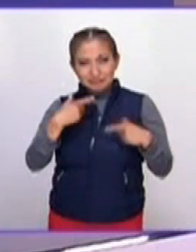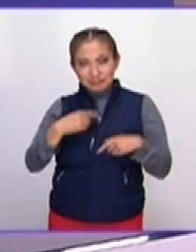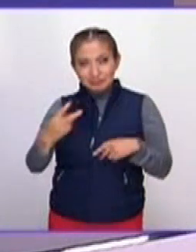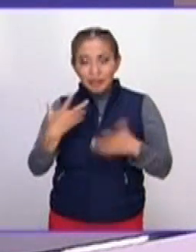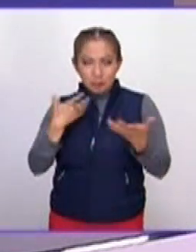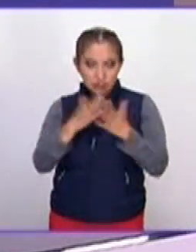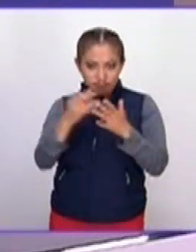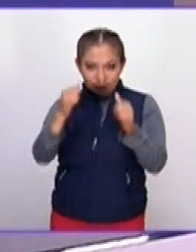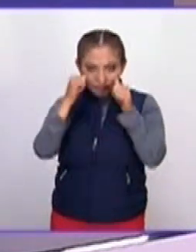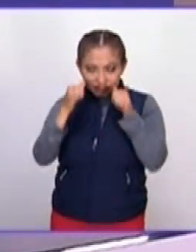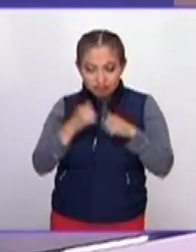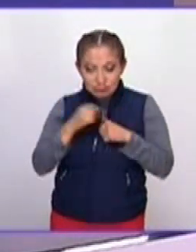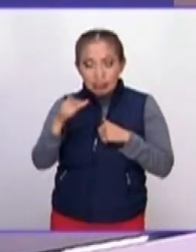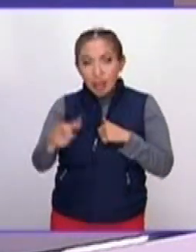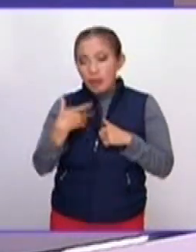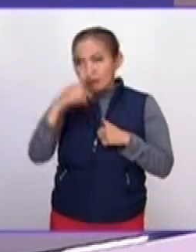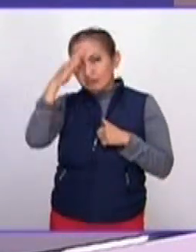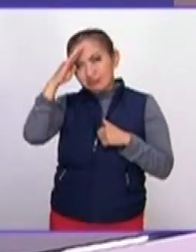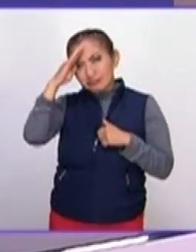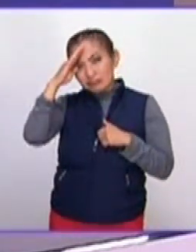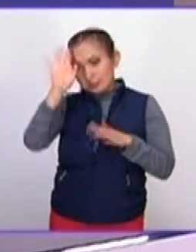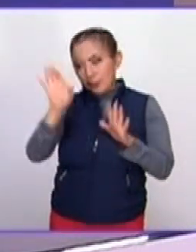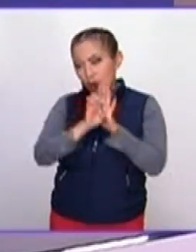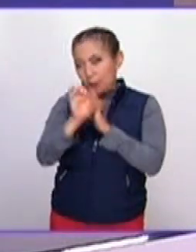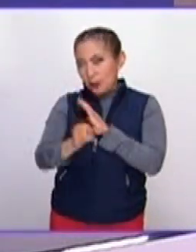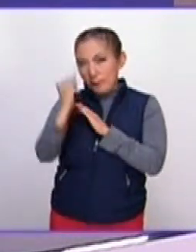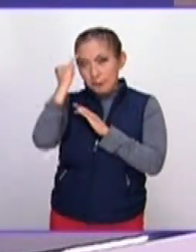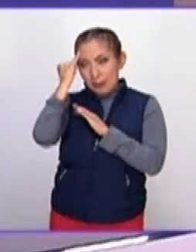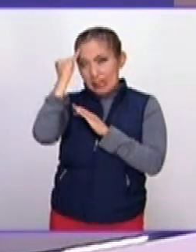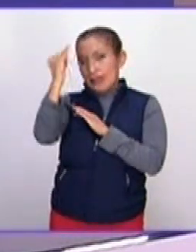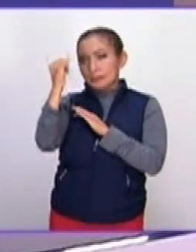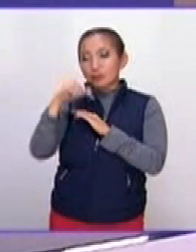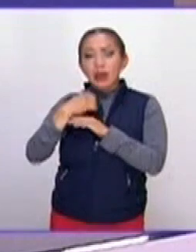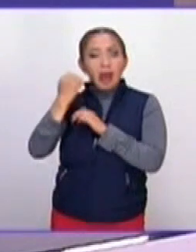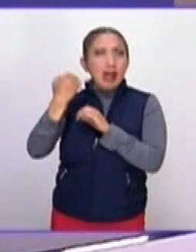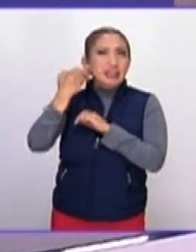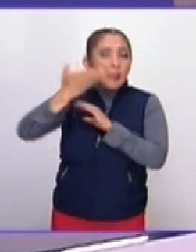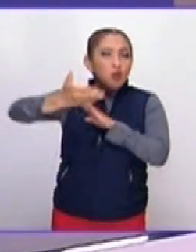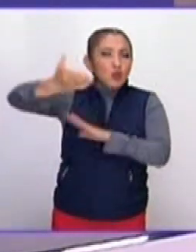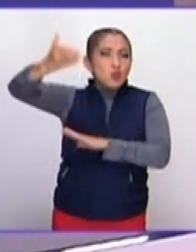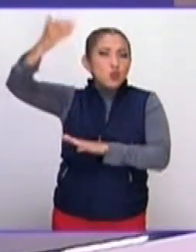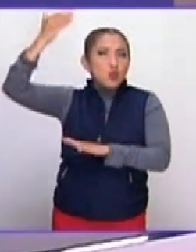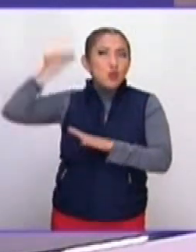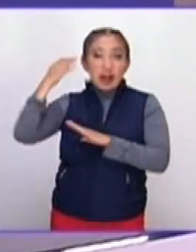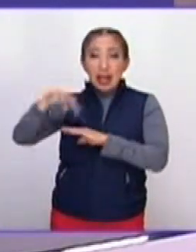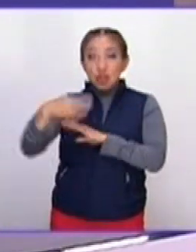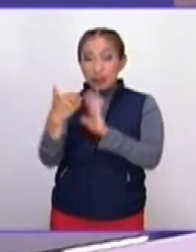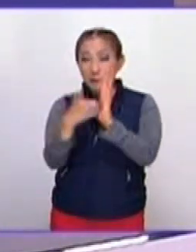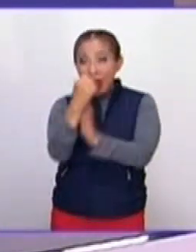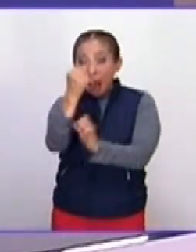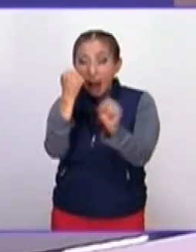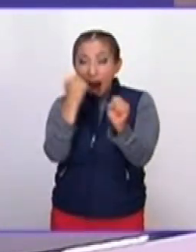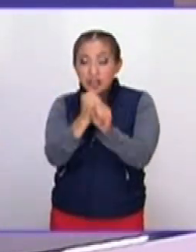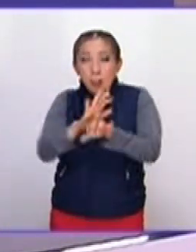brinda el favor de su atención lo considere, vamos a imaginarnos que hace mucho tiempo, hace más de 14,000 años,